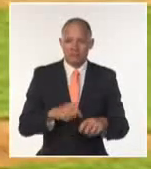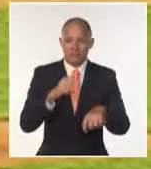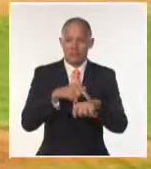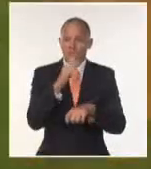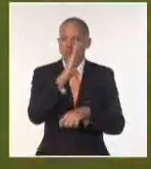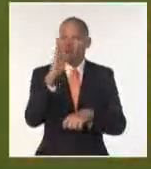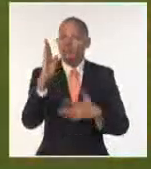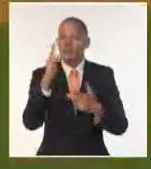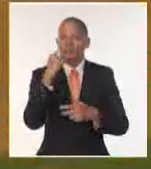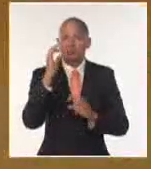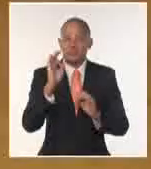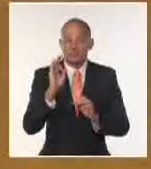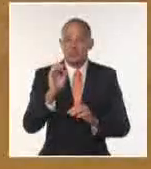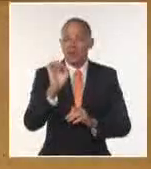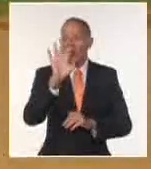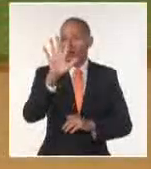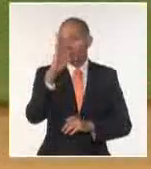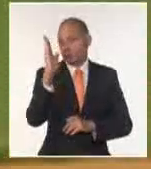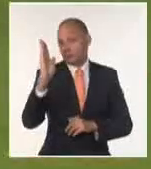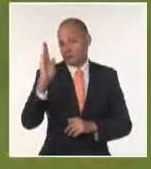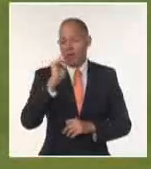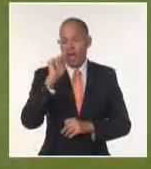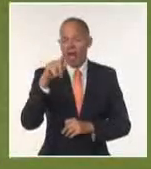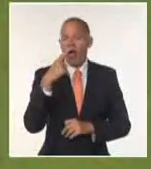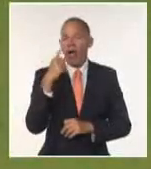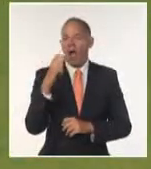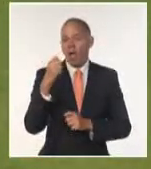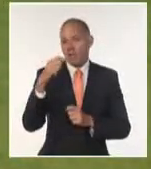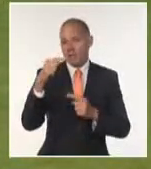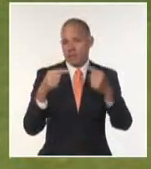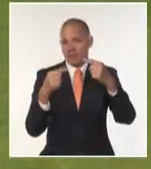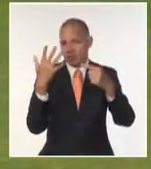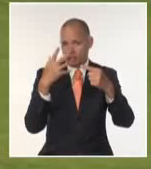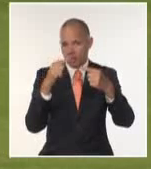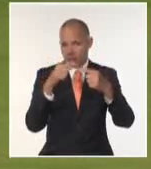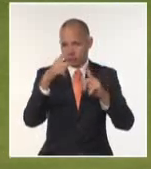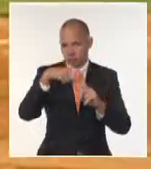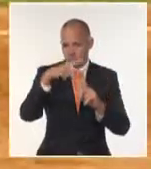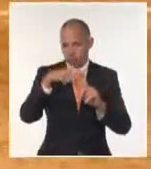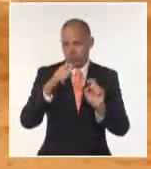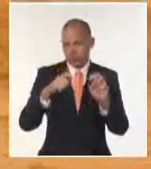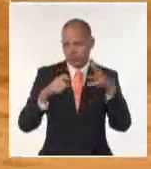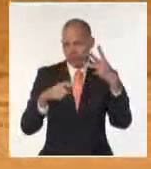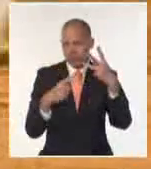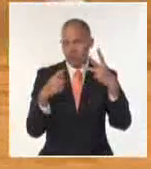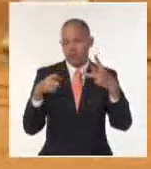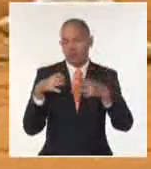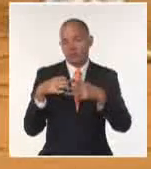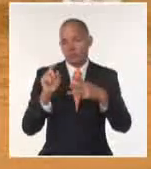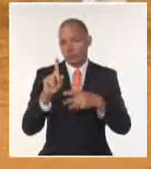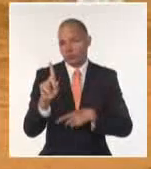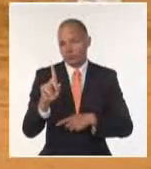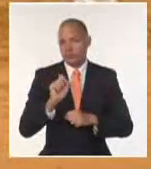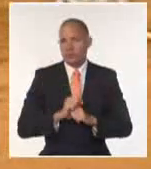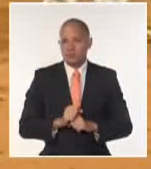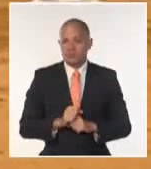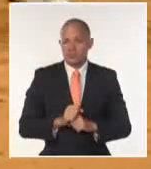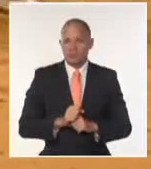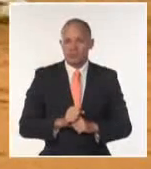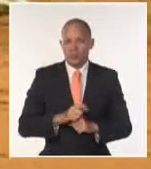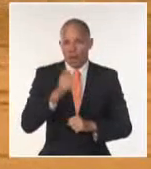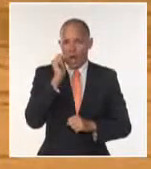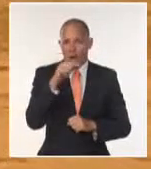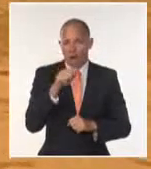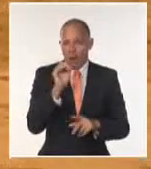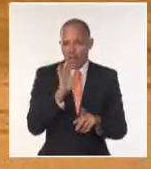vaca del quinto episodio y van ganando los tuneros con Squad de tres carreras por una Leandro Martínez el abridor